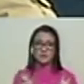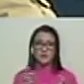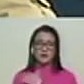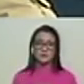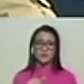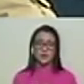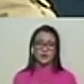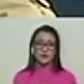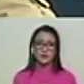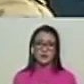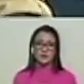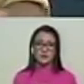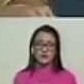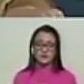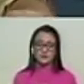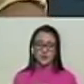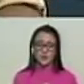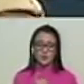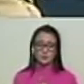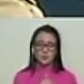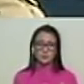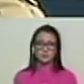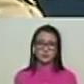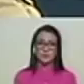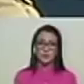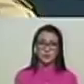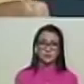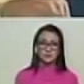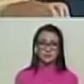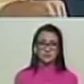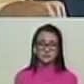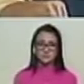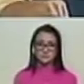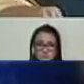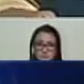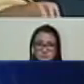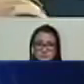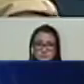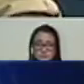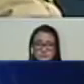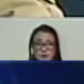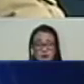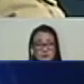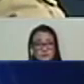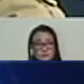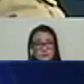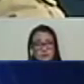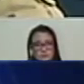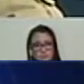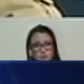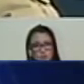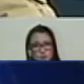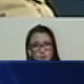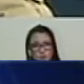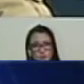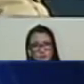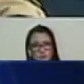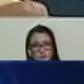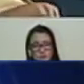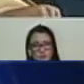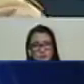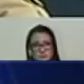de palabras, es una forma de ser. Es una manera de acercarse a la vida desde el punto de vista psicológico, desde el punto de vista humano,